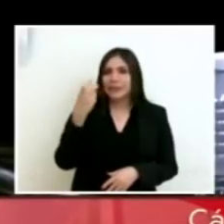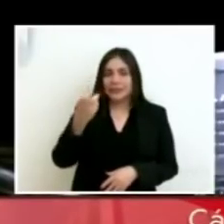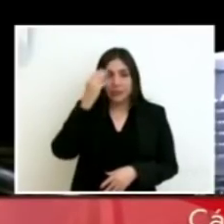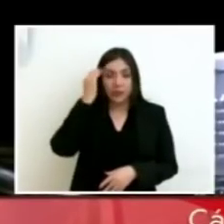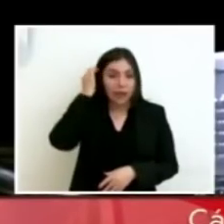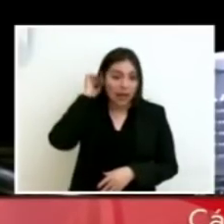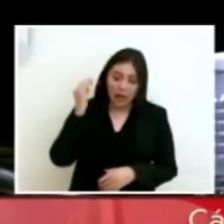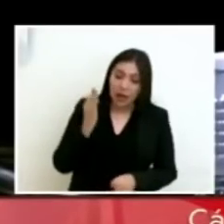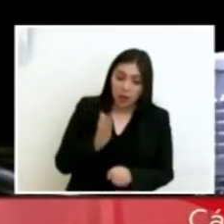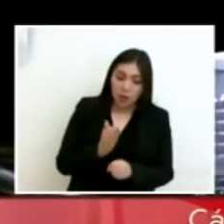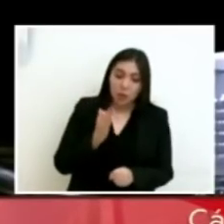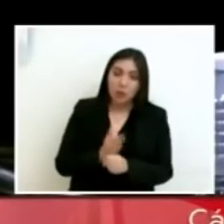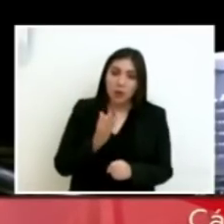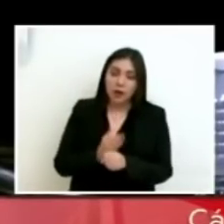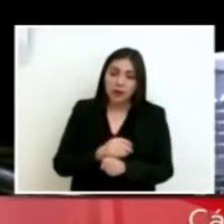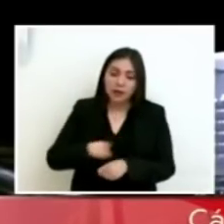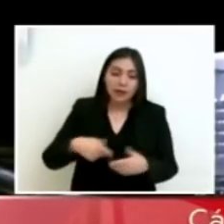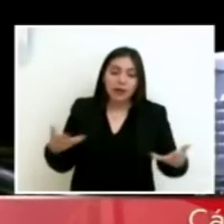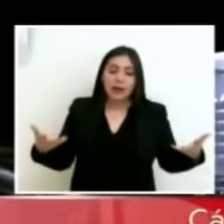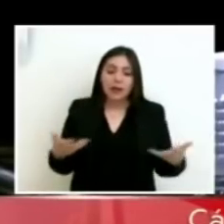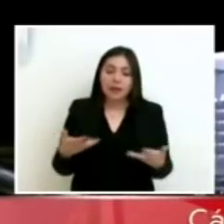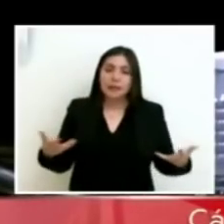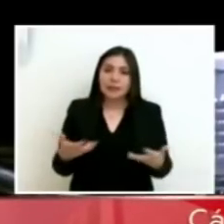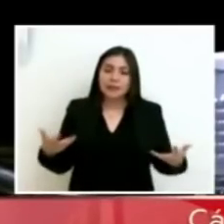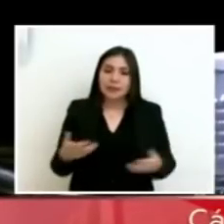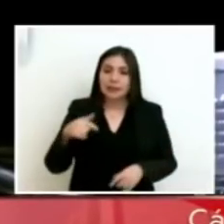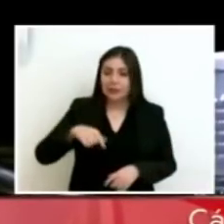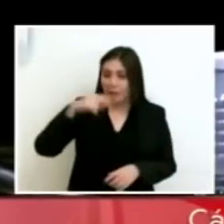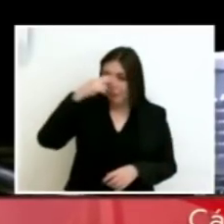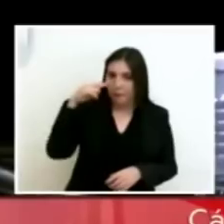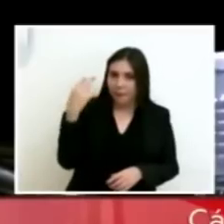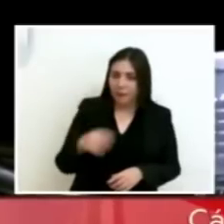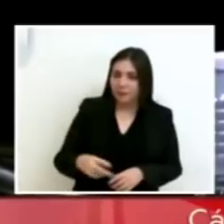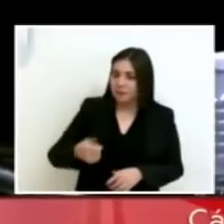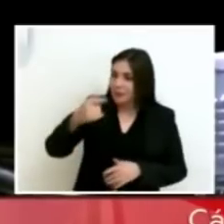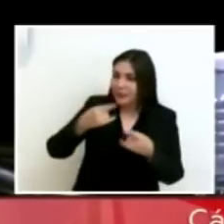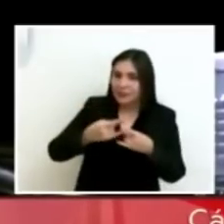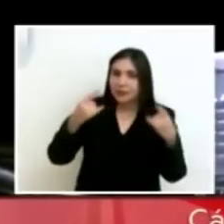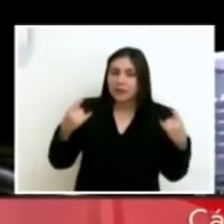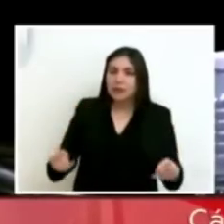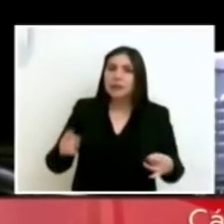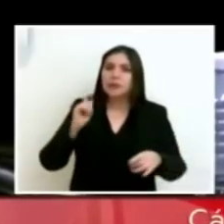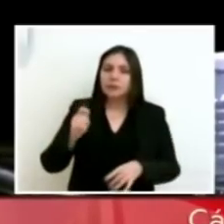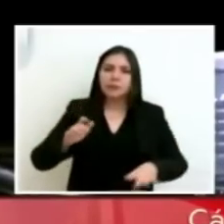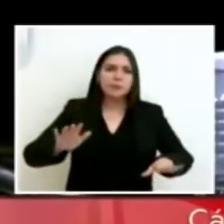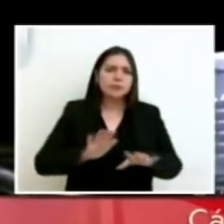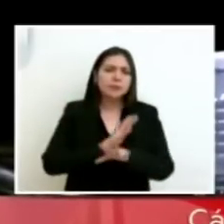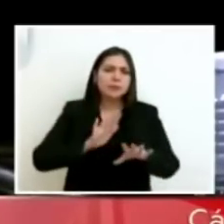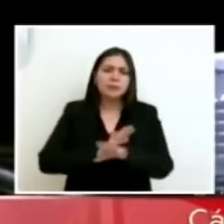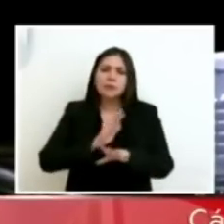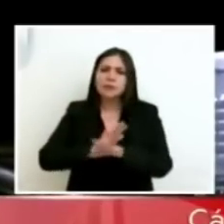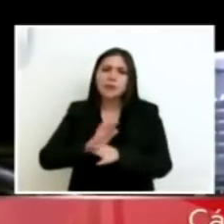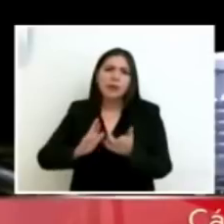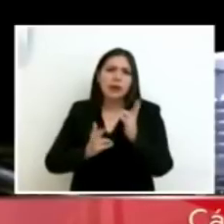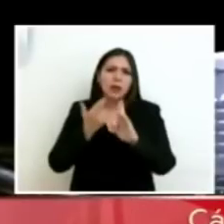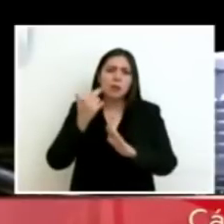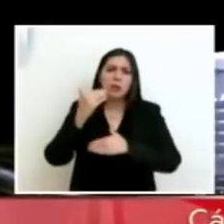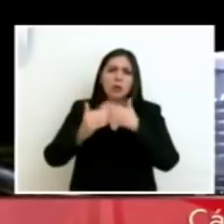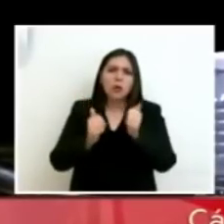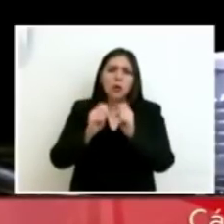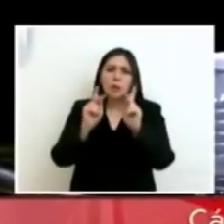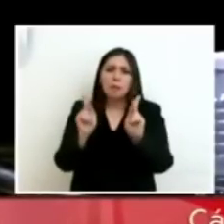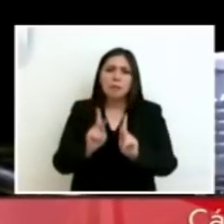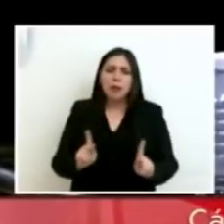estos momentos estamos llevando a cabo en nuestro país. La revolución pacífica del siglo XXI, llamada